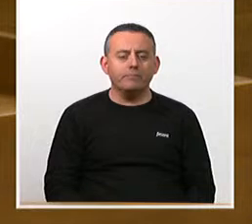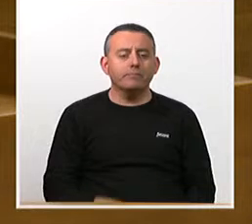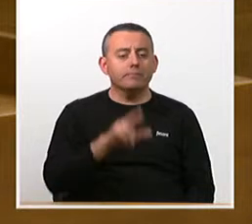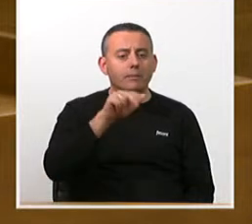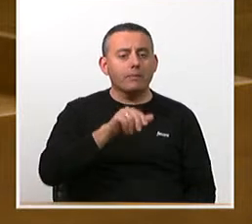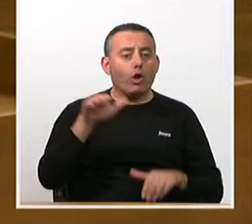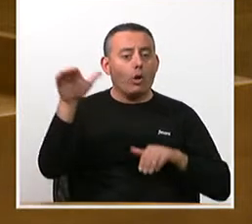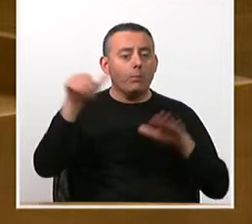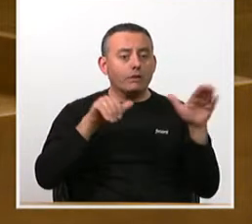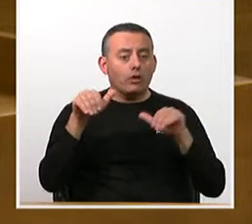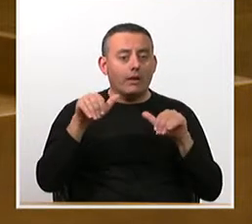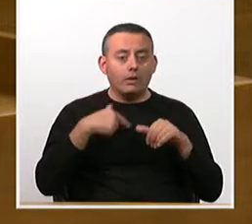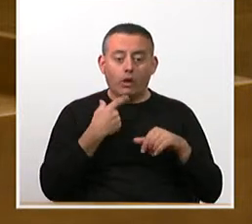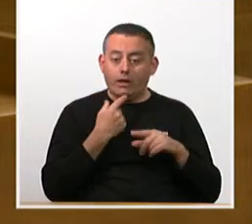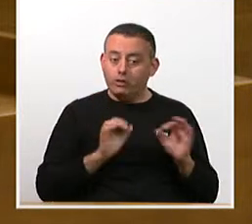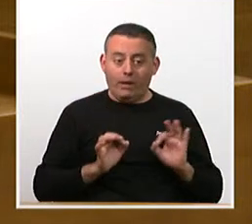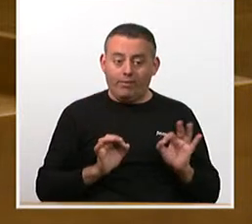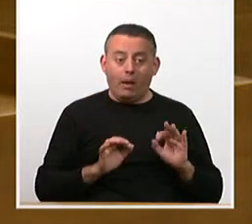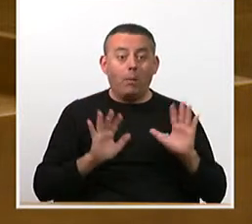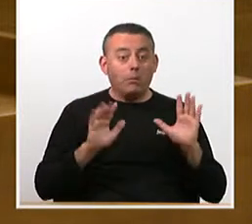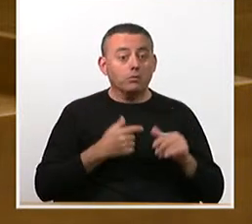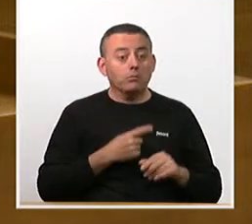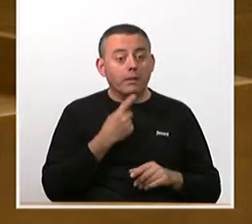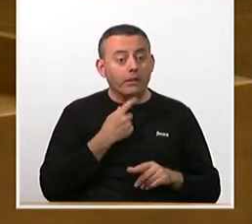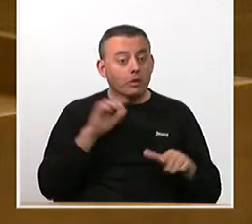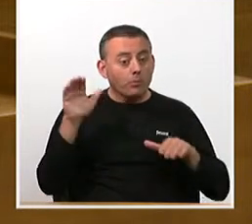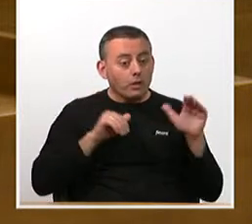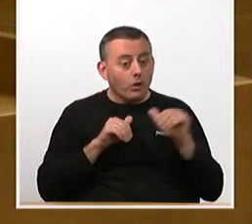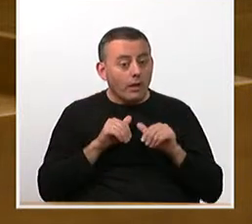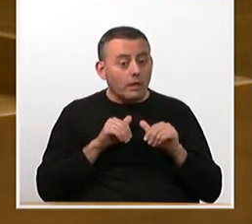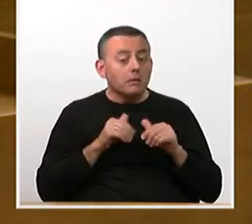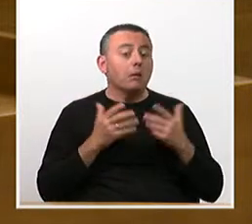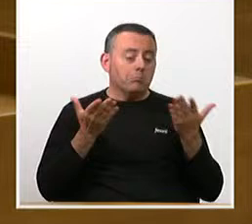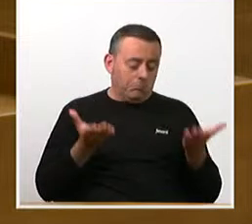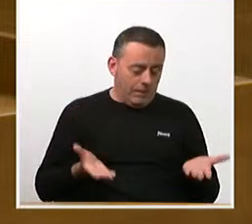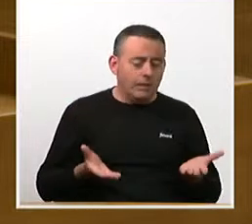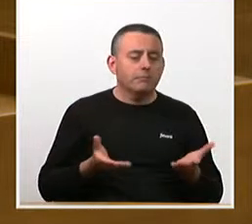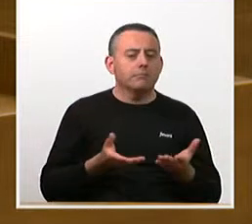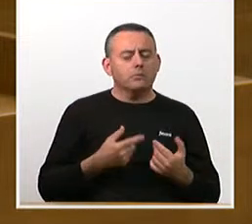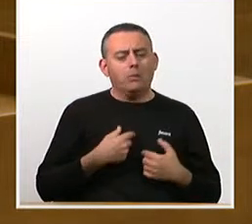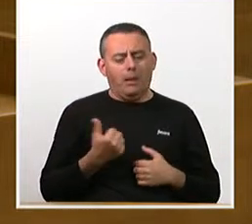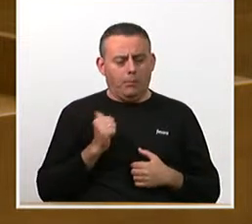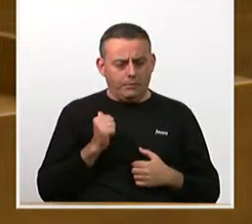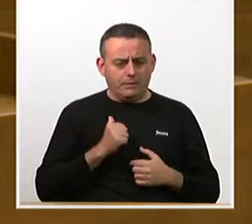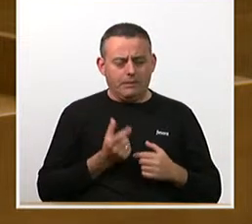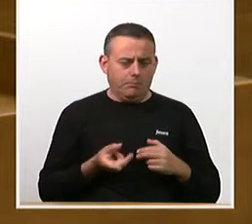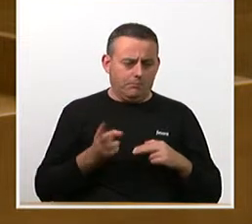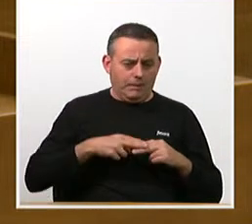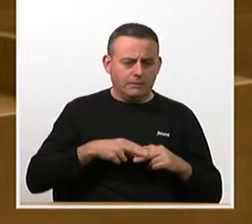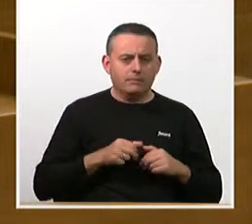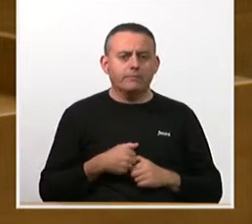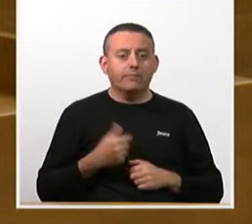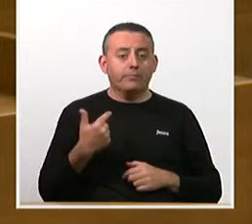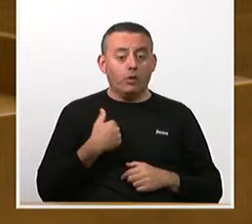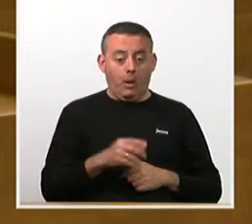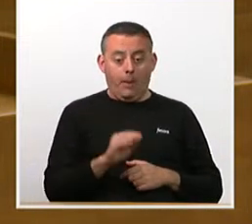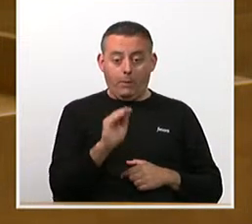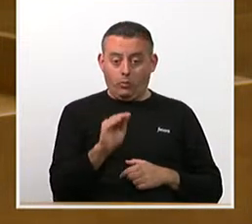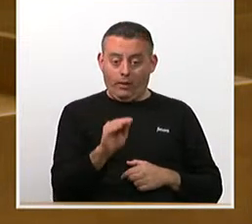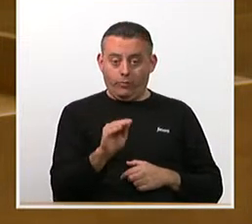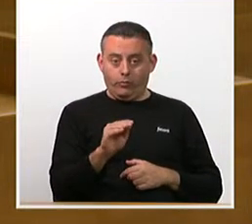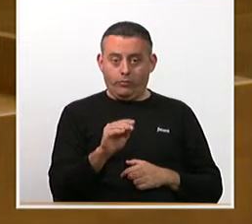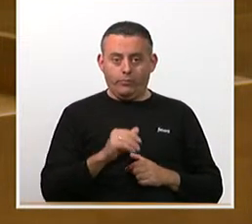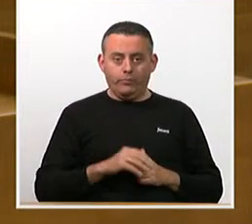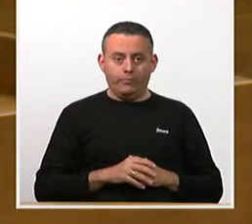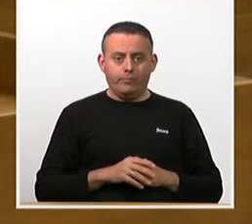convoc per que tem de convocator he pregun en pregunta